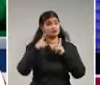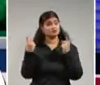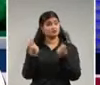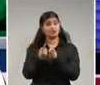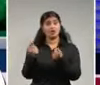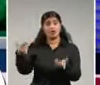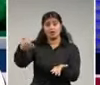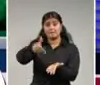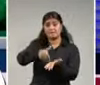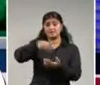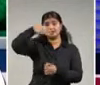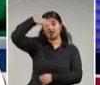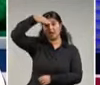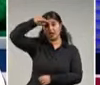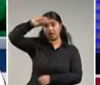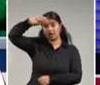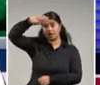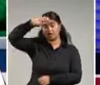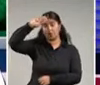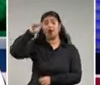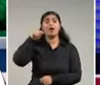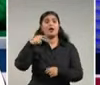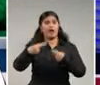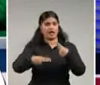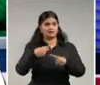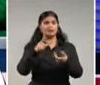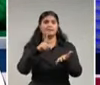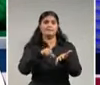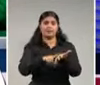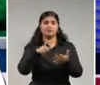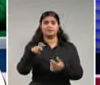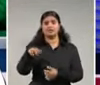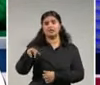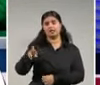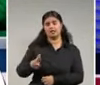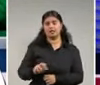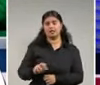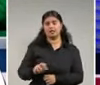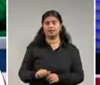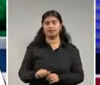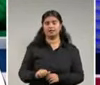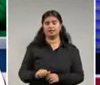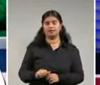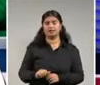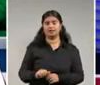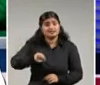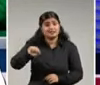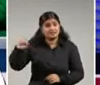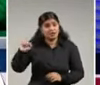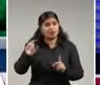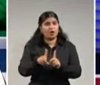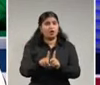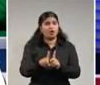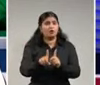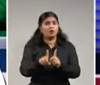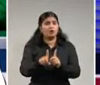país, y nos hablan de que se han detectado y se ha logrado el aislamiento. No